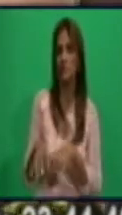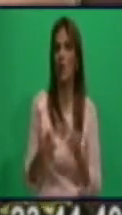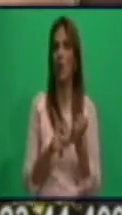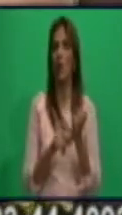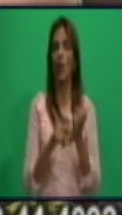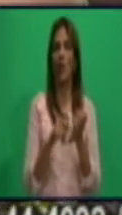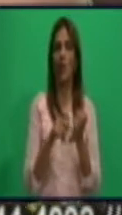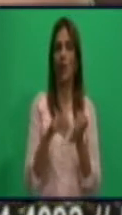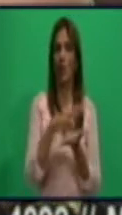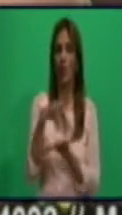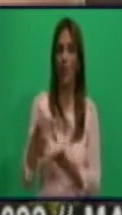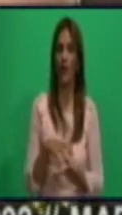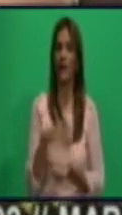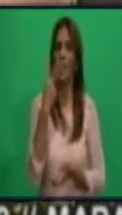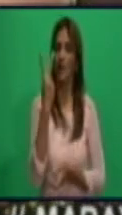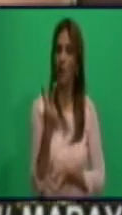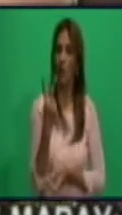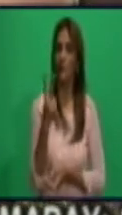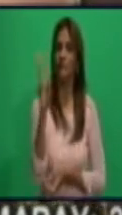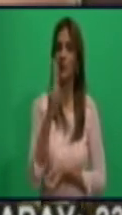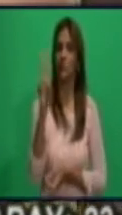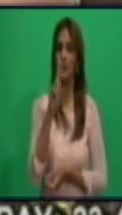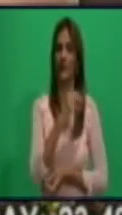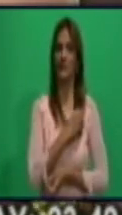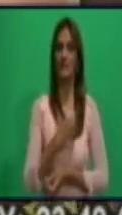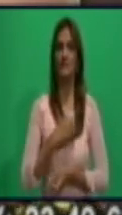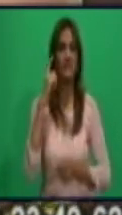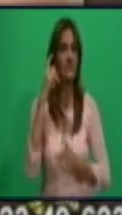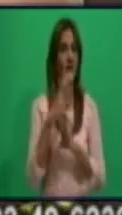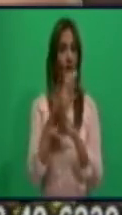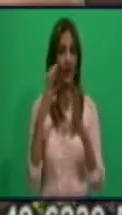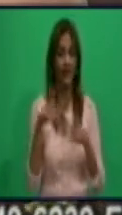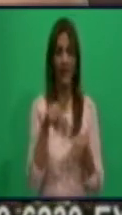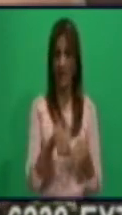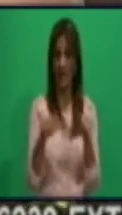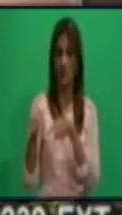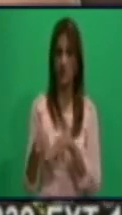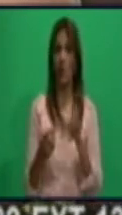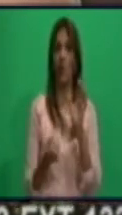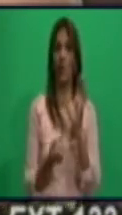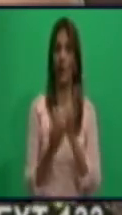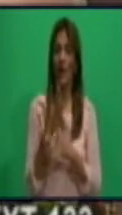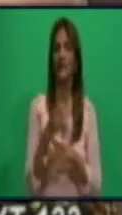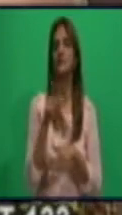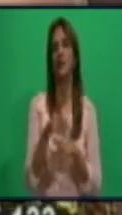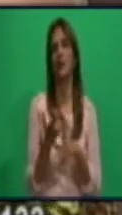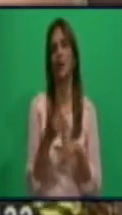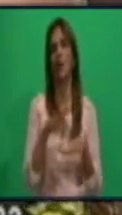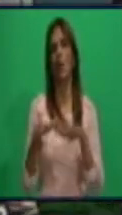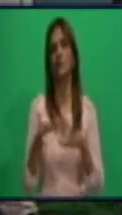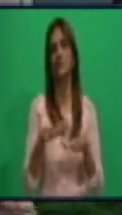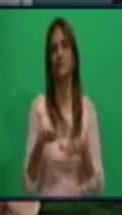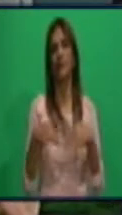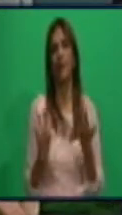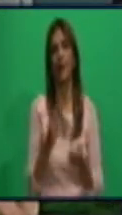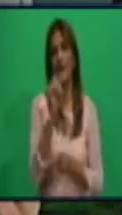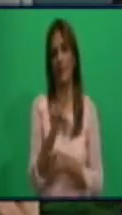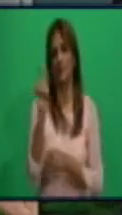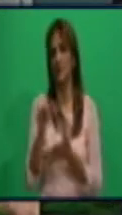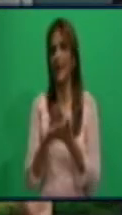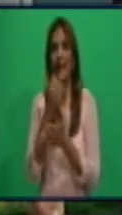dos facultades, la de acá y la de Manzanillo, que se crearon las condiciones también para pacientes confirmados de bajo riesgo. Doctora,